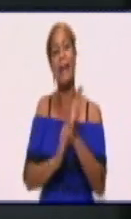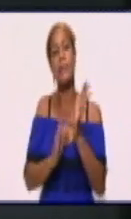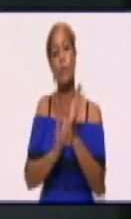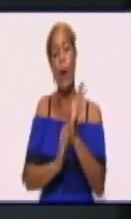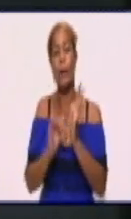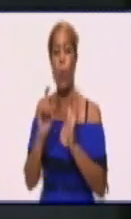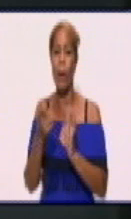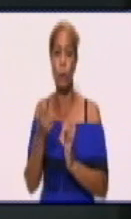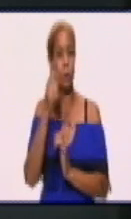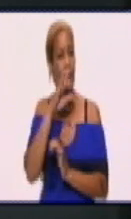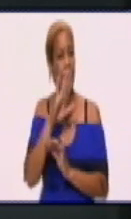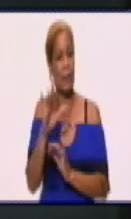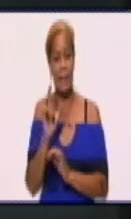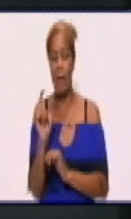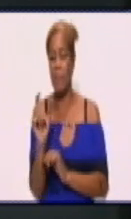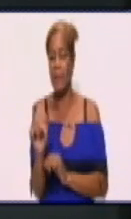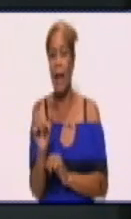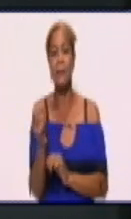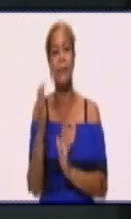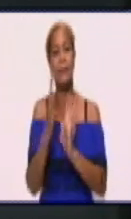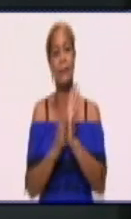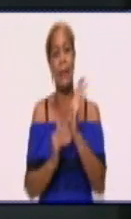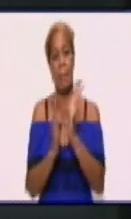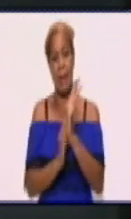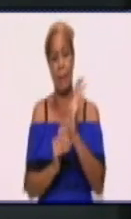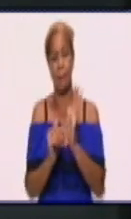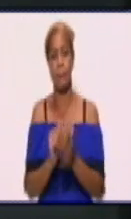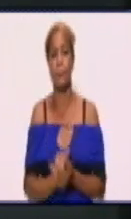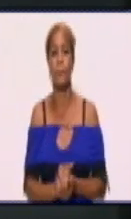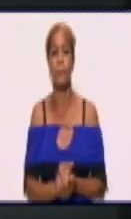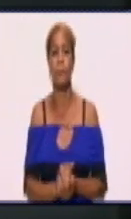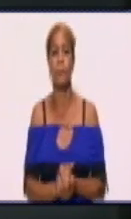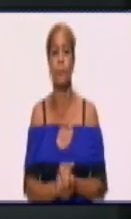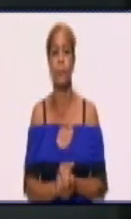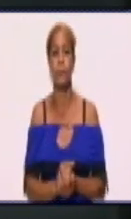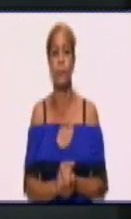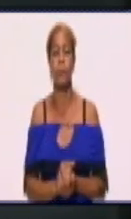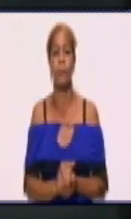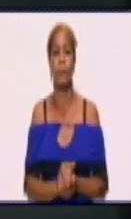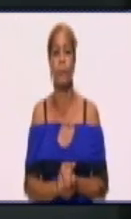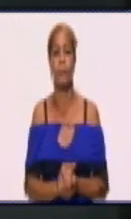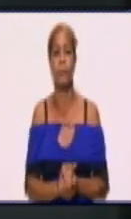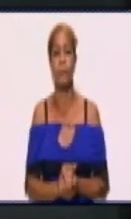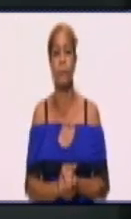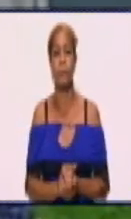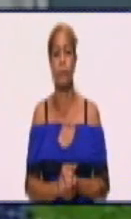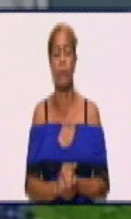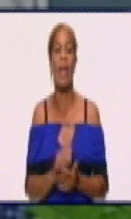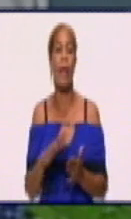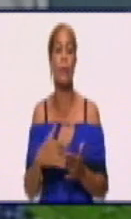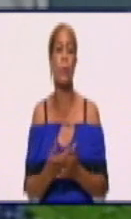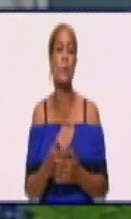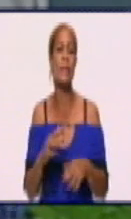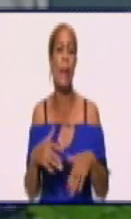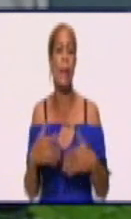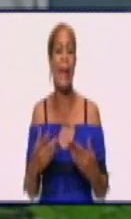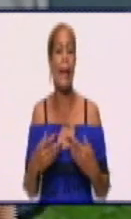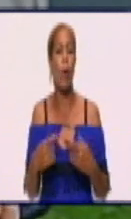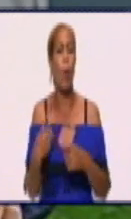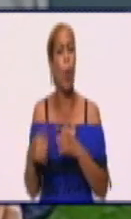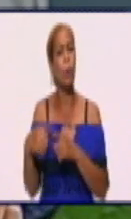el sistema automáticamente cobra la comisión mensualmente al concluir el mes que opciones tienen las empresas